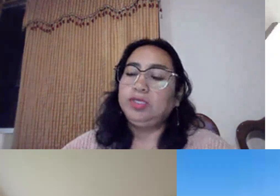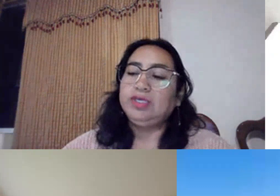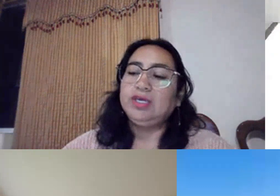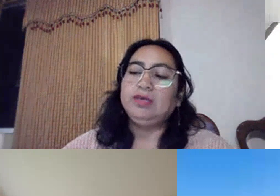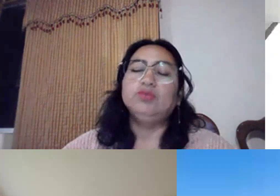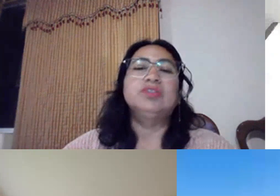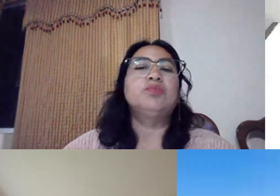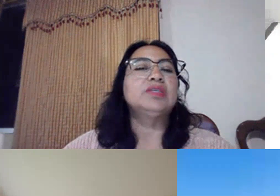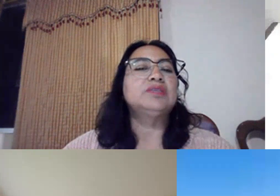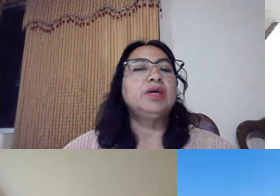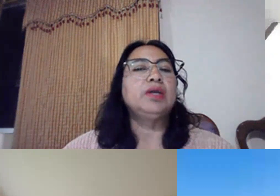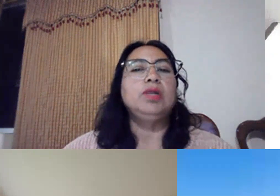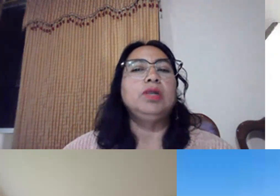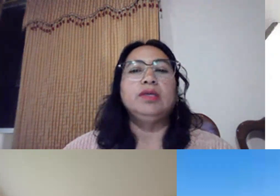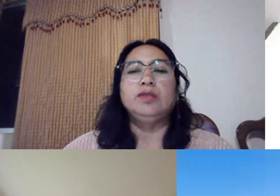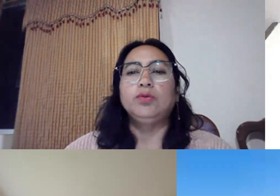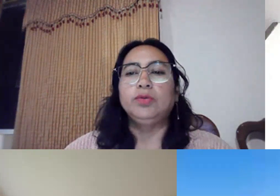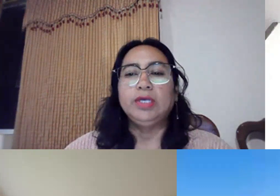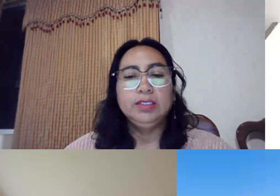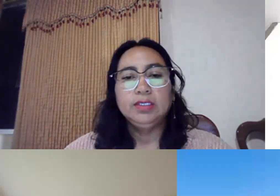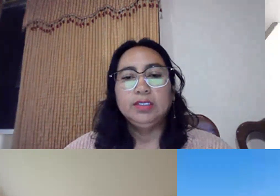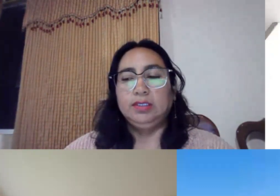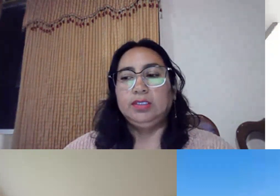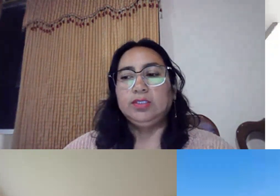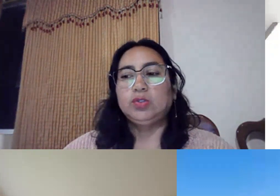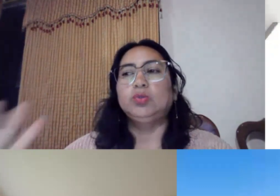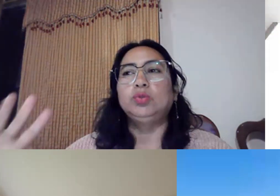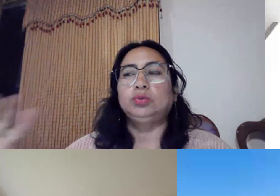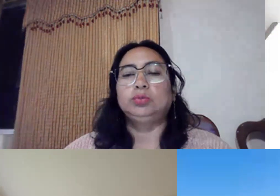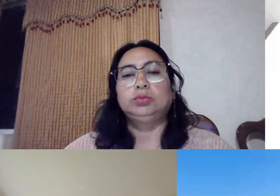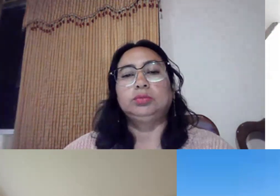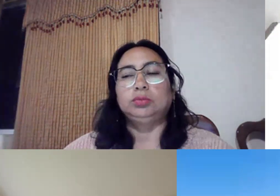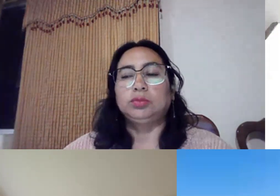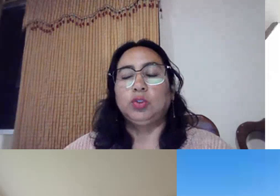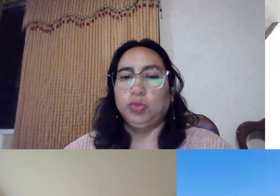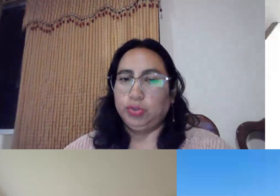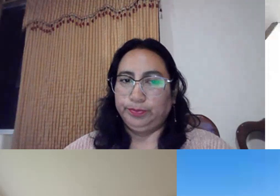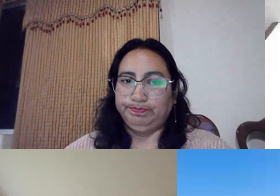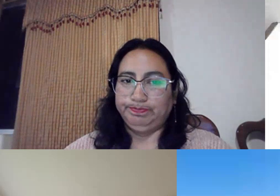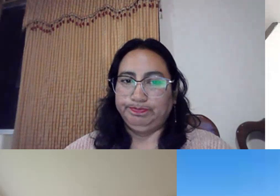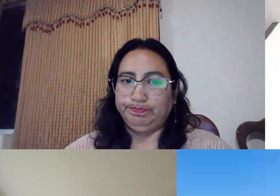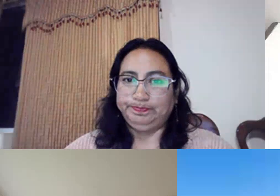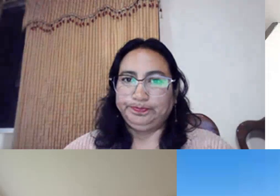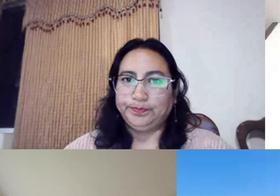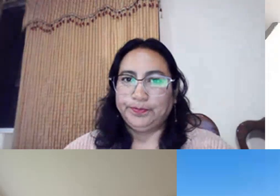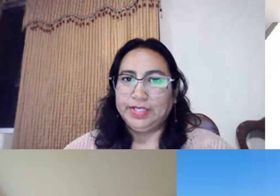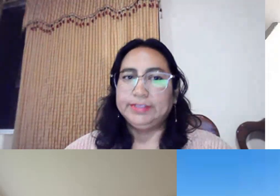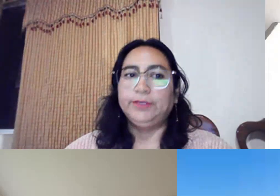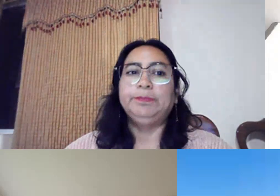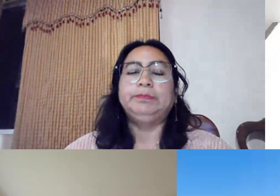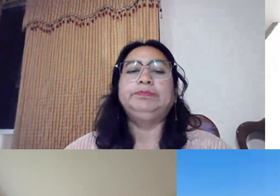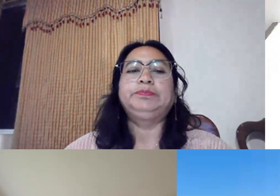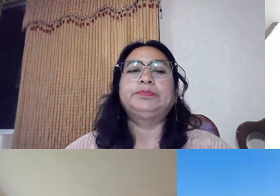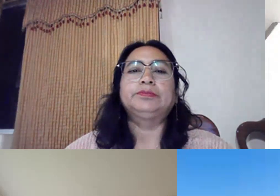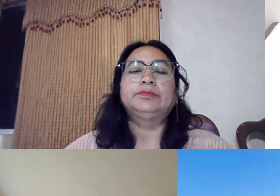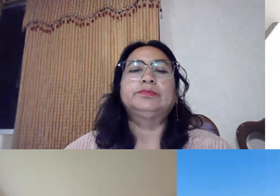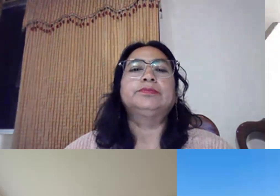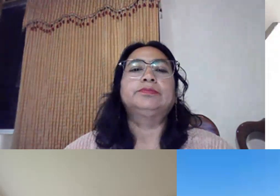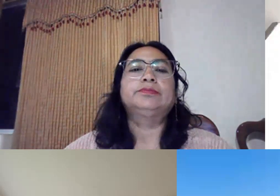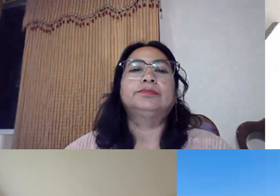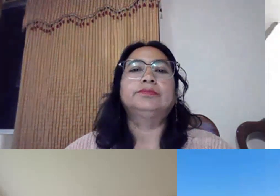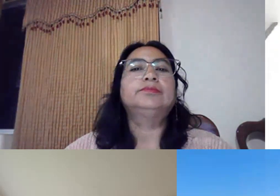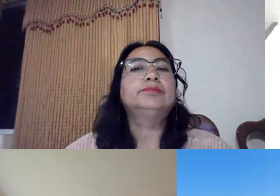se olvide y ahí usted puede despejar cualquier duda de su curso. Ya, solo una pregunta